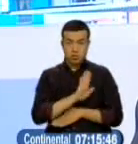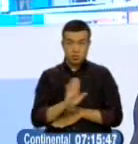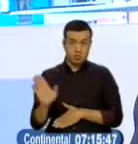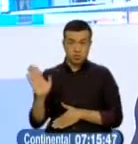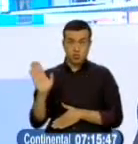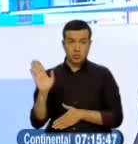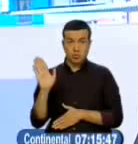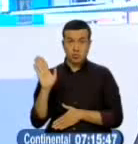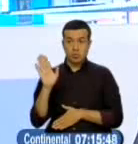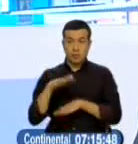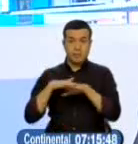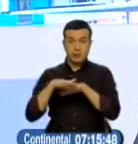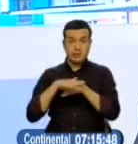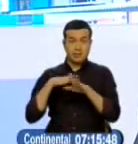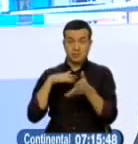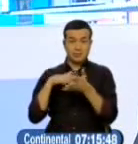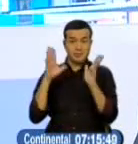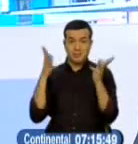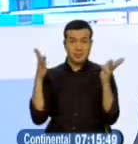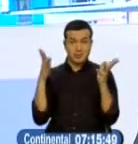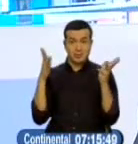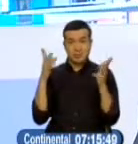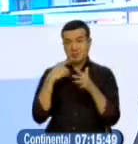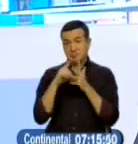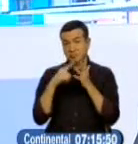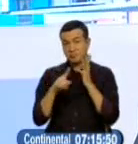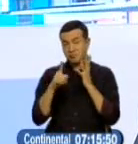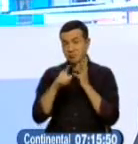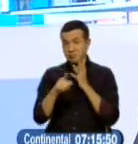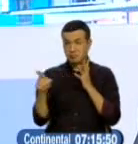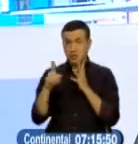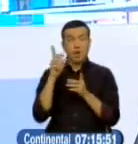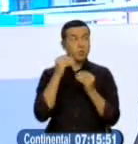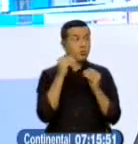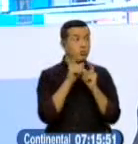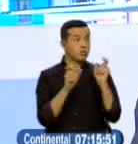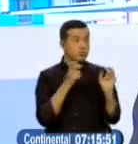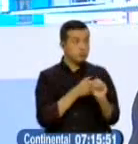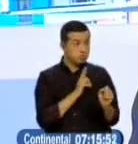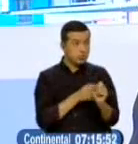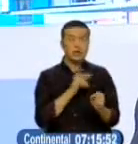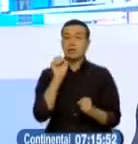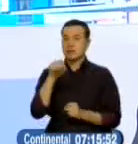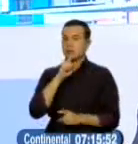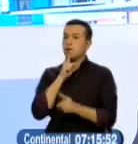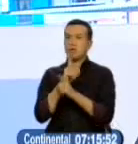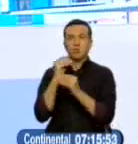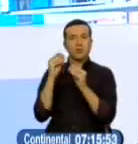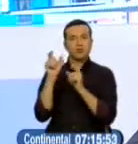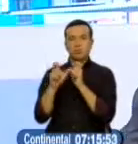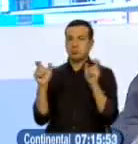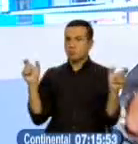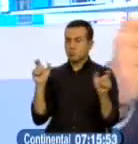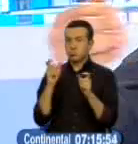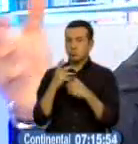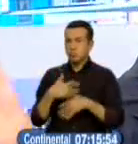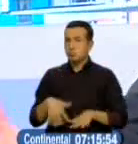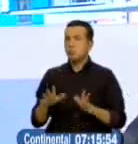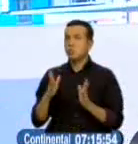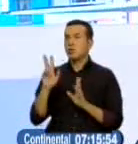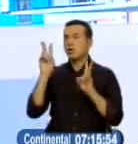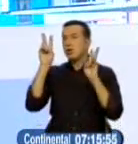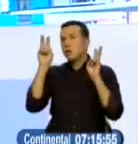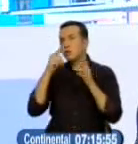han terminado su bachillerato por diversos motivos. Hay una deserción importante. Hay una deserción importante que obedece a